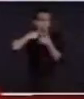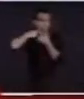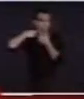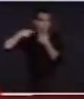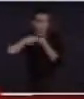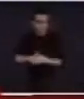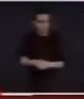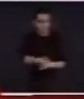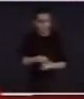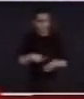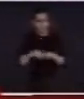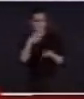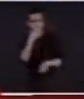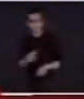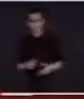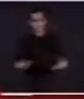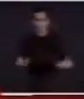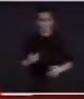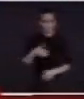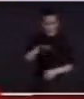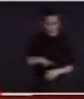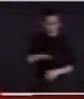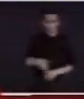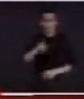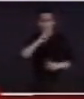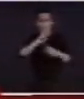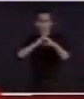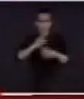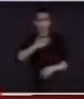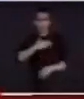De niño en el cole me llama Juan el Careto.